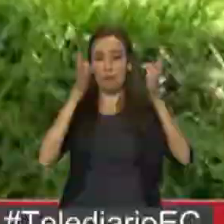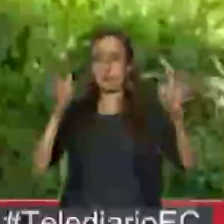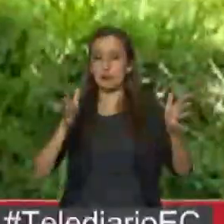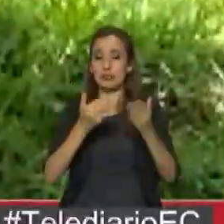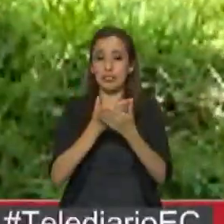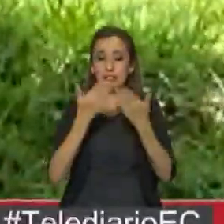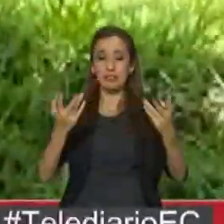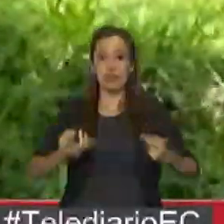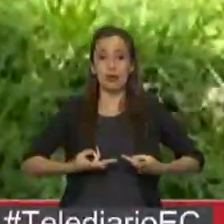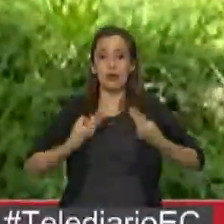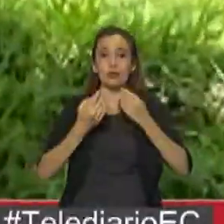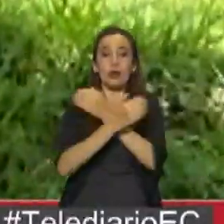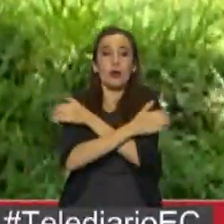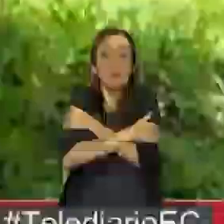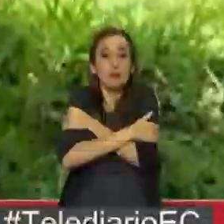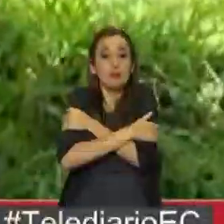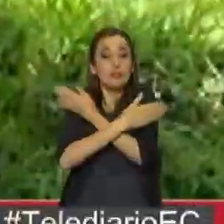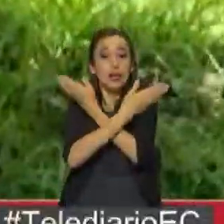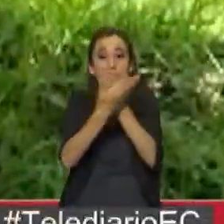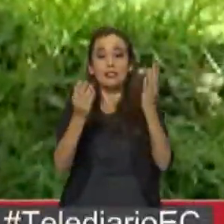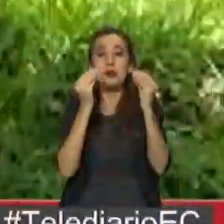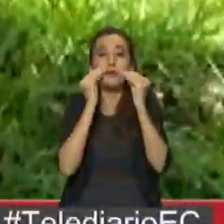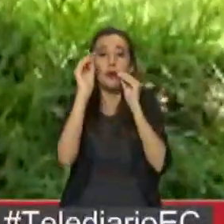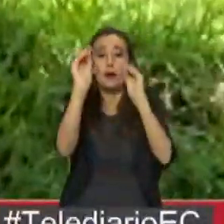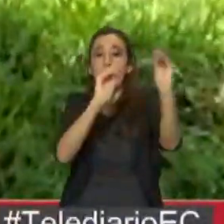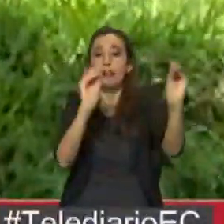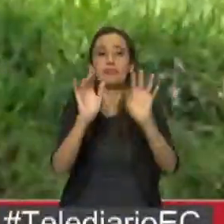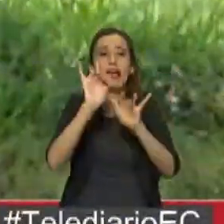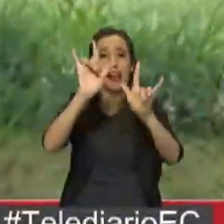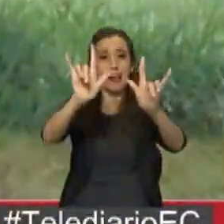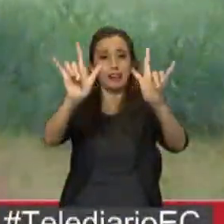dando muchos abrazos y besos